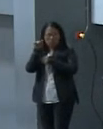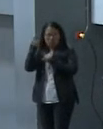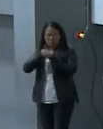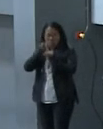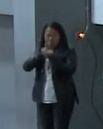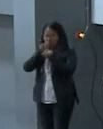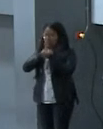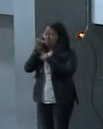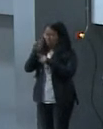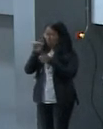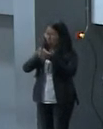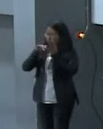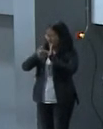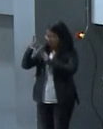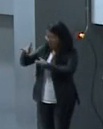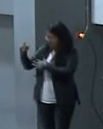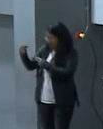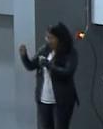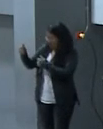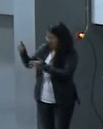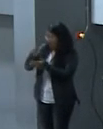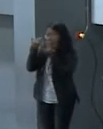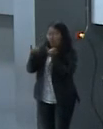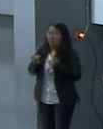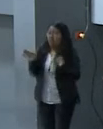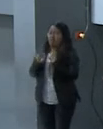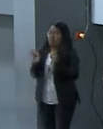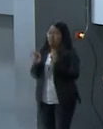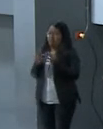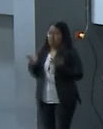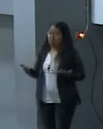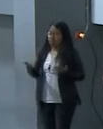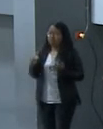eso significa un dinero que en ese momento no hay, no digamos mentiras.